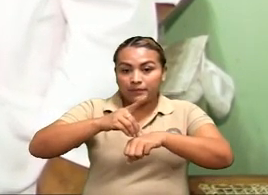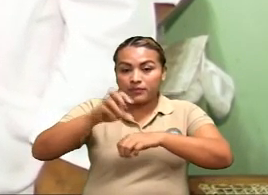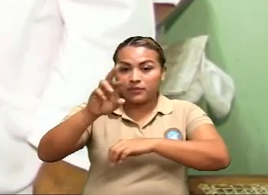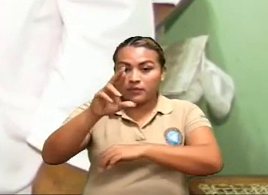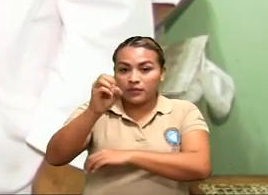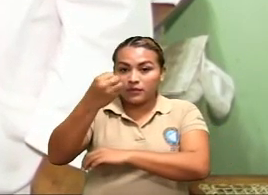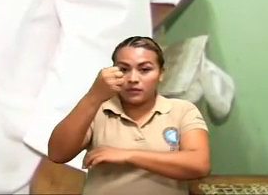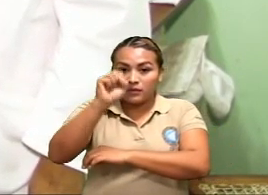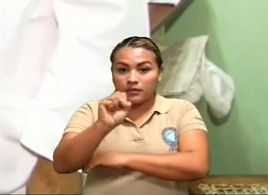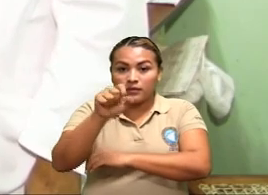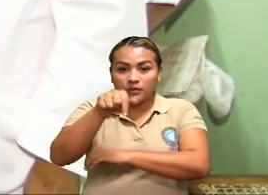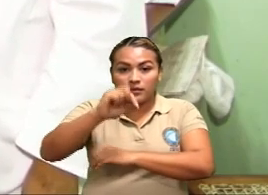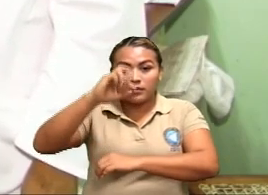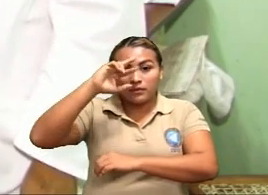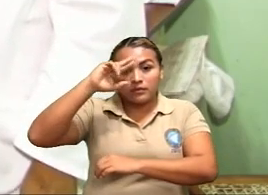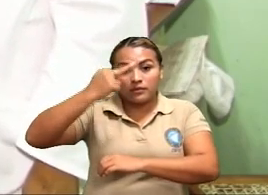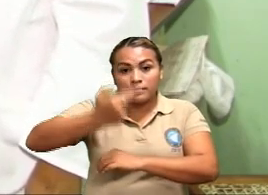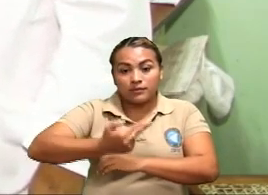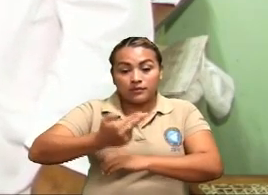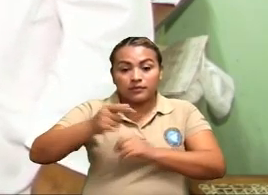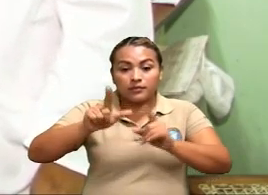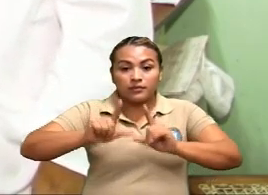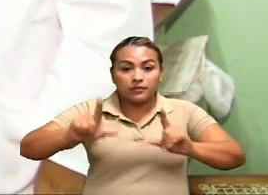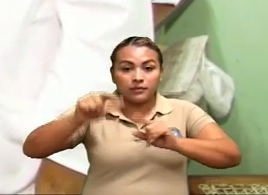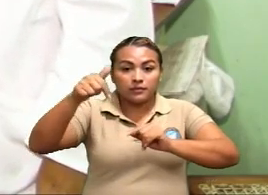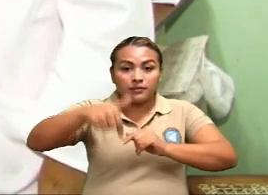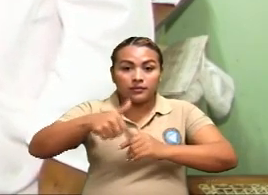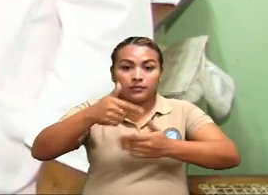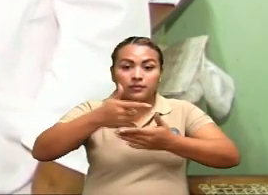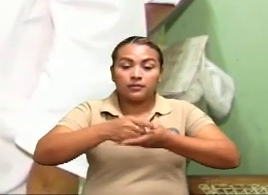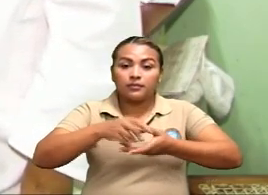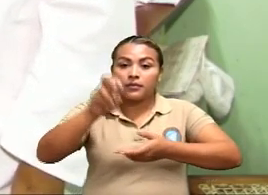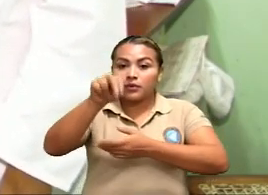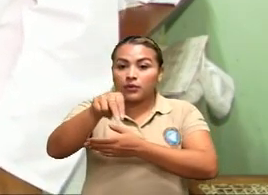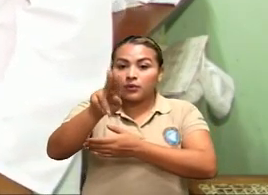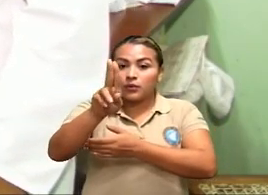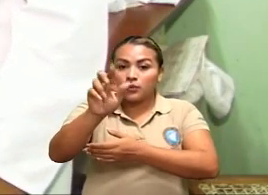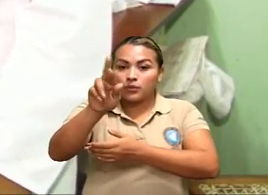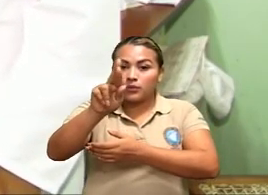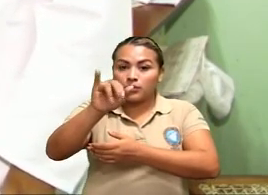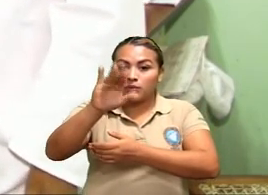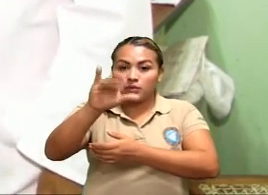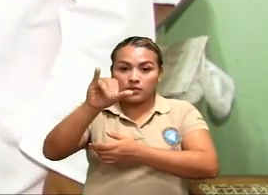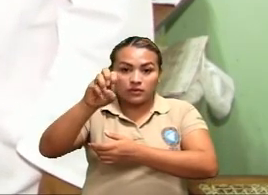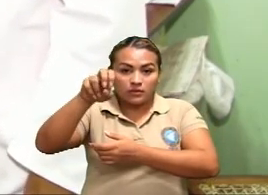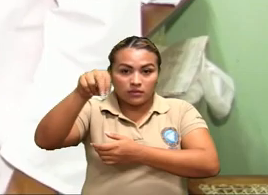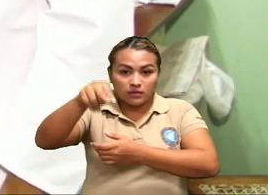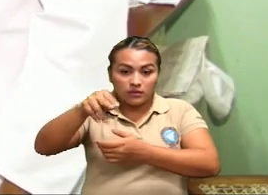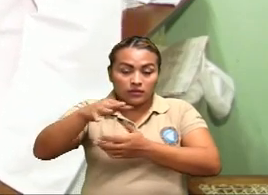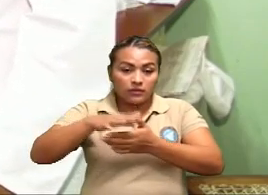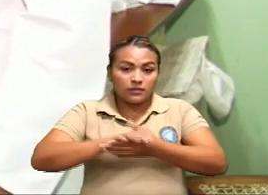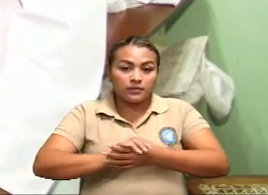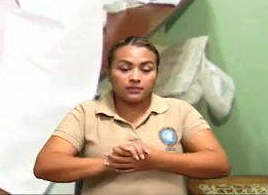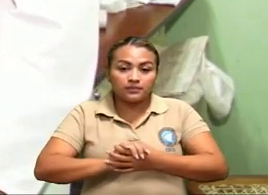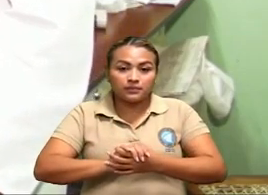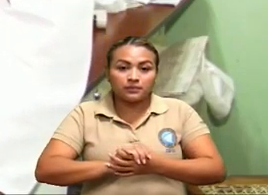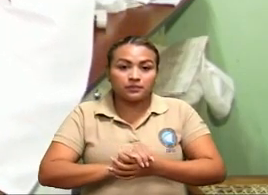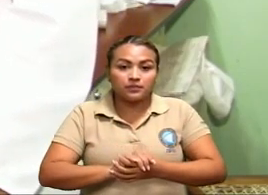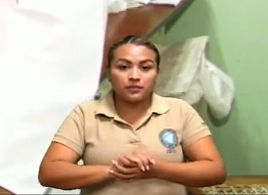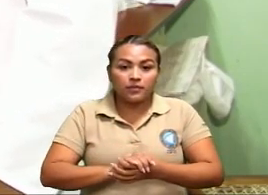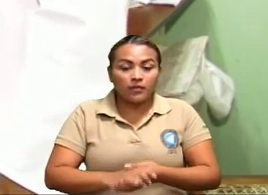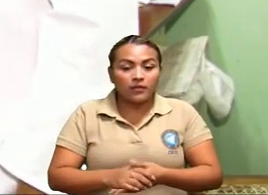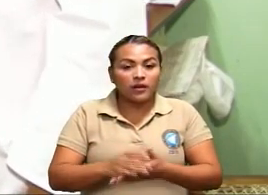es la encargada de esta área. Ella, además de usted, hay otra compañera también, ¿verdad? Sí, somos dos nutricionistas. Son dos nutricionistas.